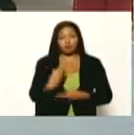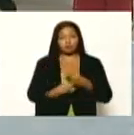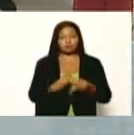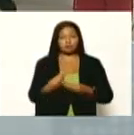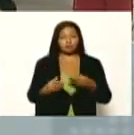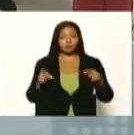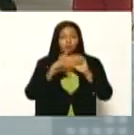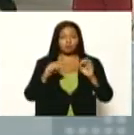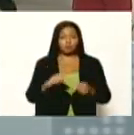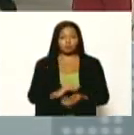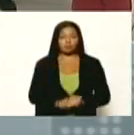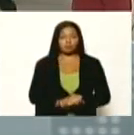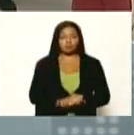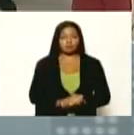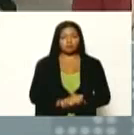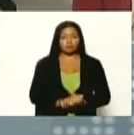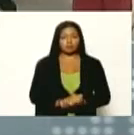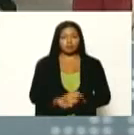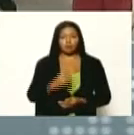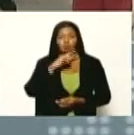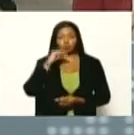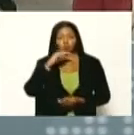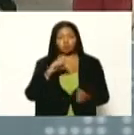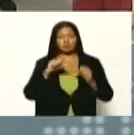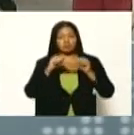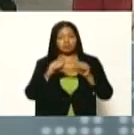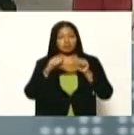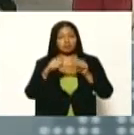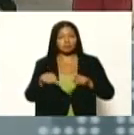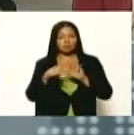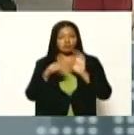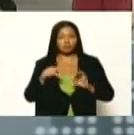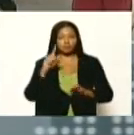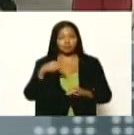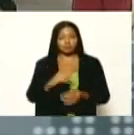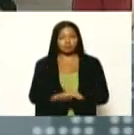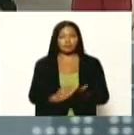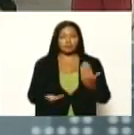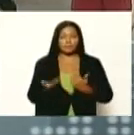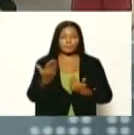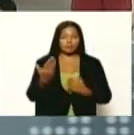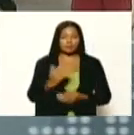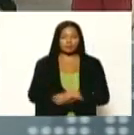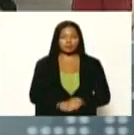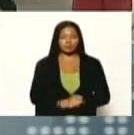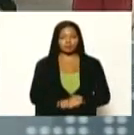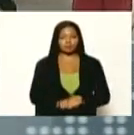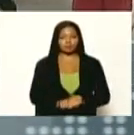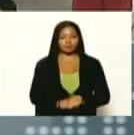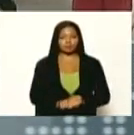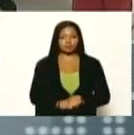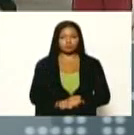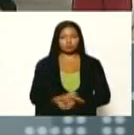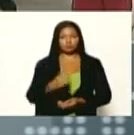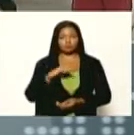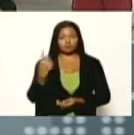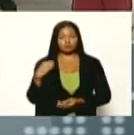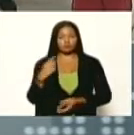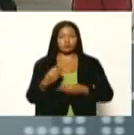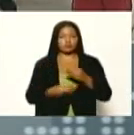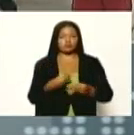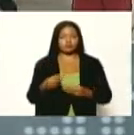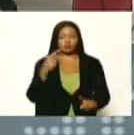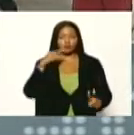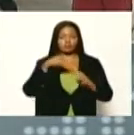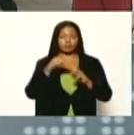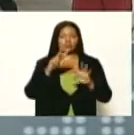motiva es en octubre reiniciar las clases presenciales, tan importante. Pero para eso debemos lograr el objetivo